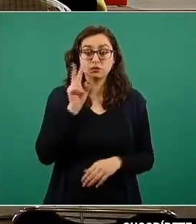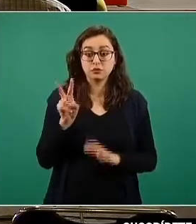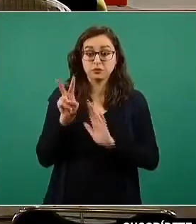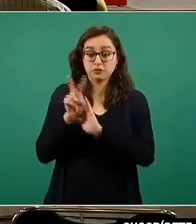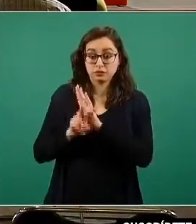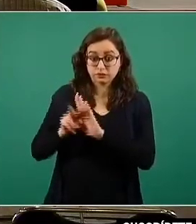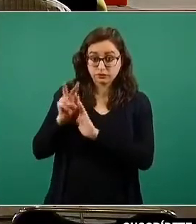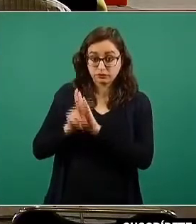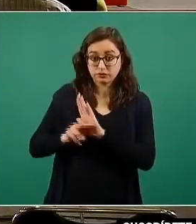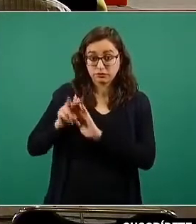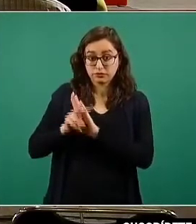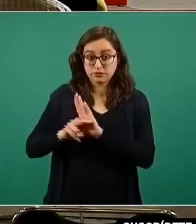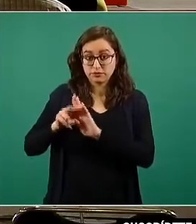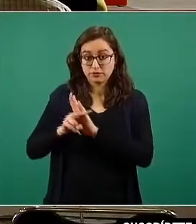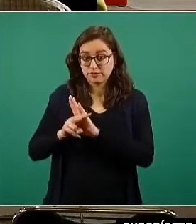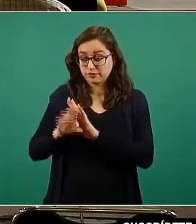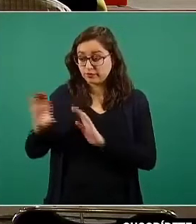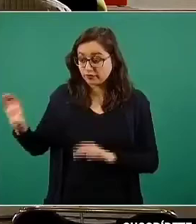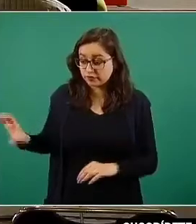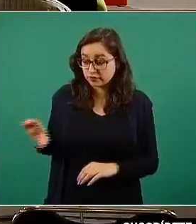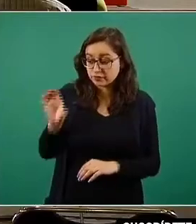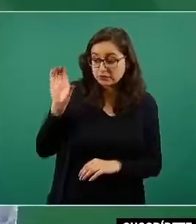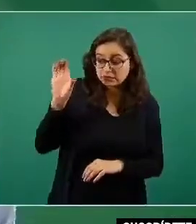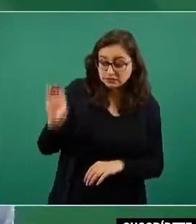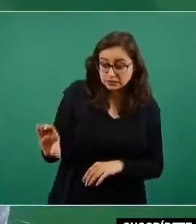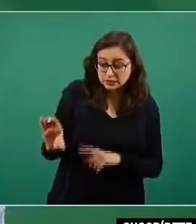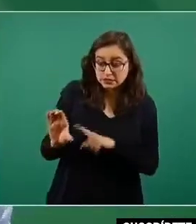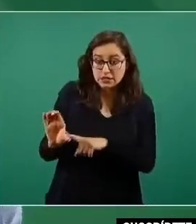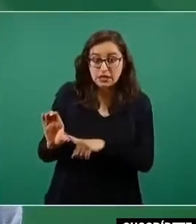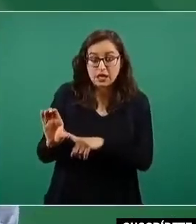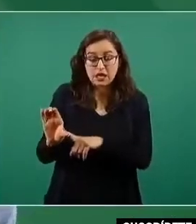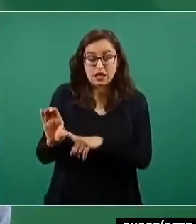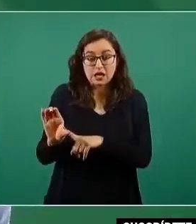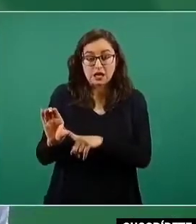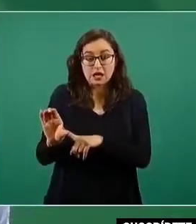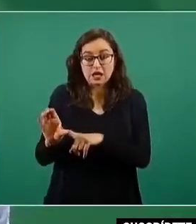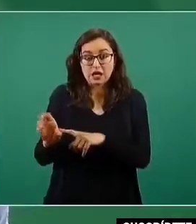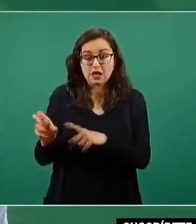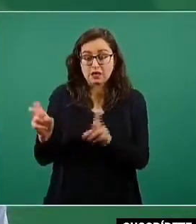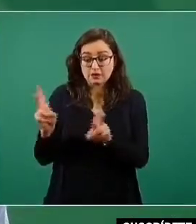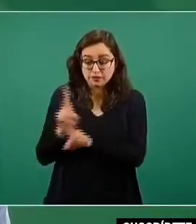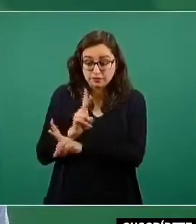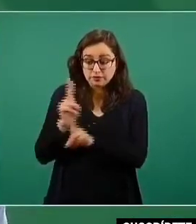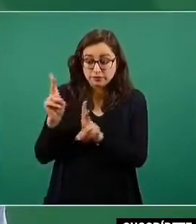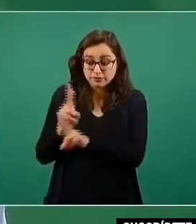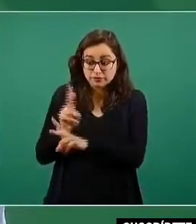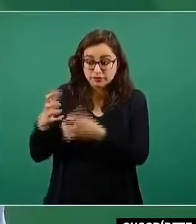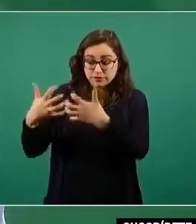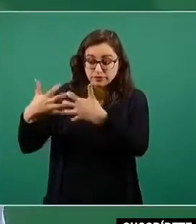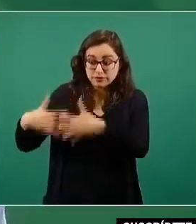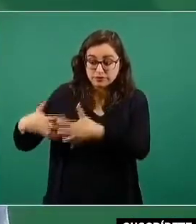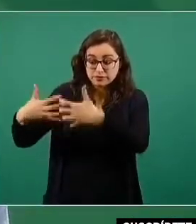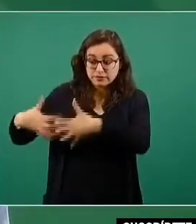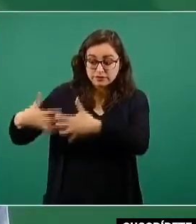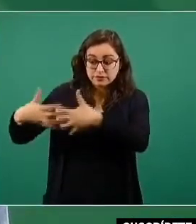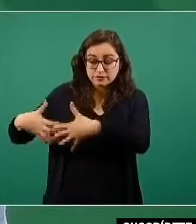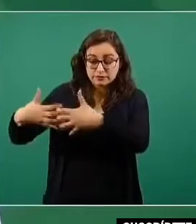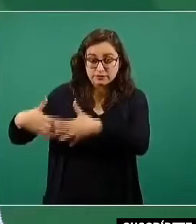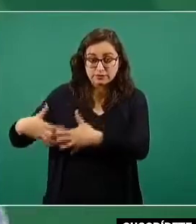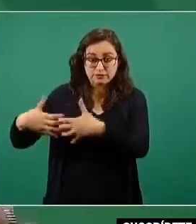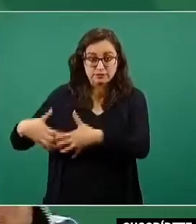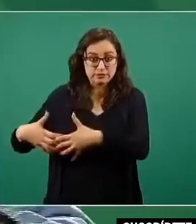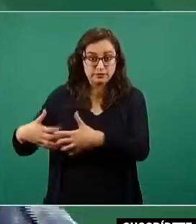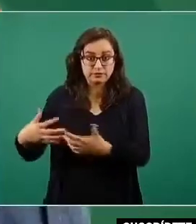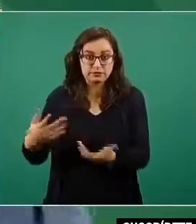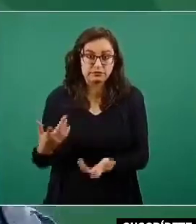humedecer el oxígeno, digamos el aire oxigenado a una concentración mayor de oxígeno que circula por este dispositivo, y ese es su objetivo, pero